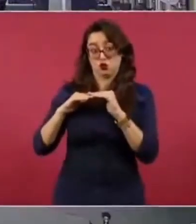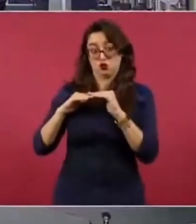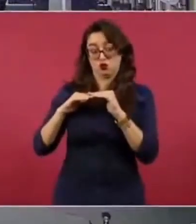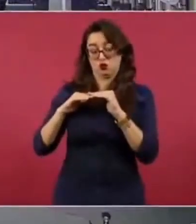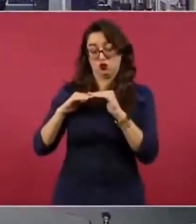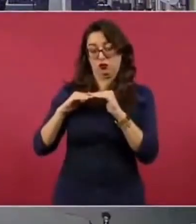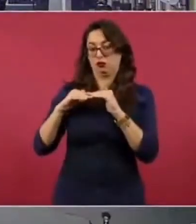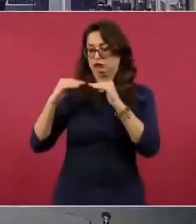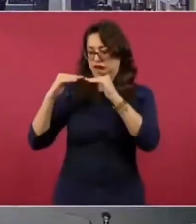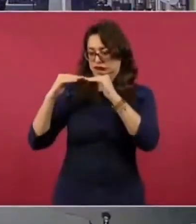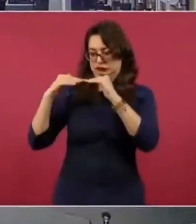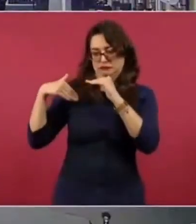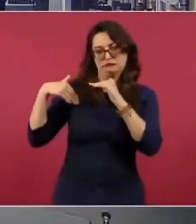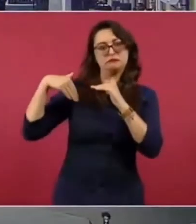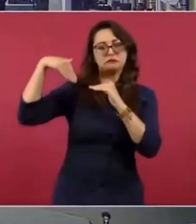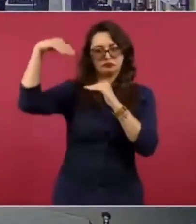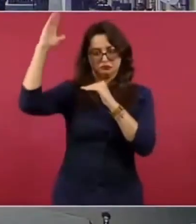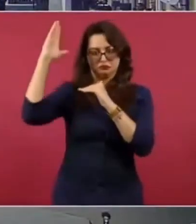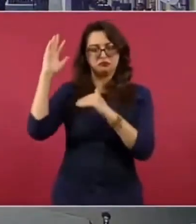Entonces, por eso